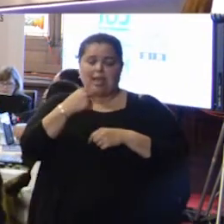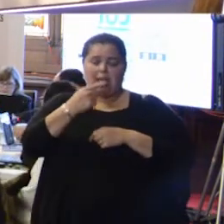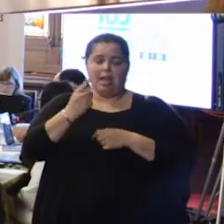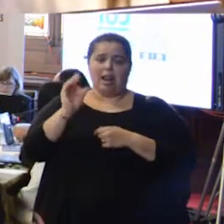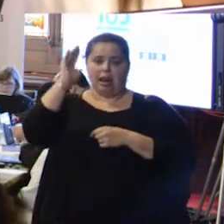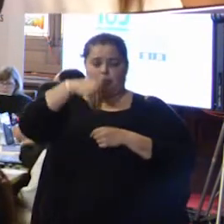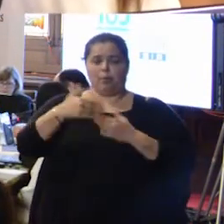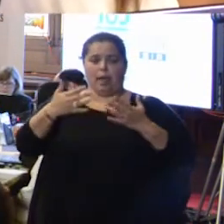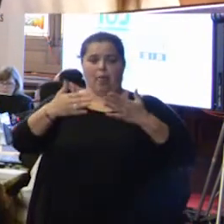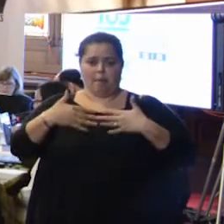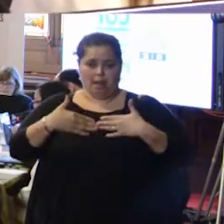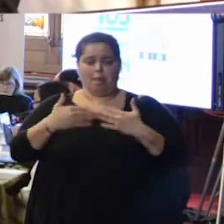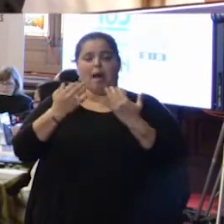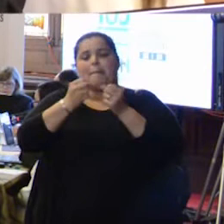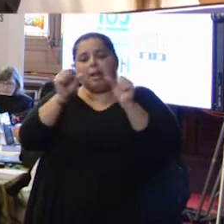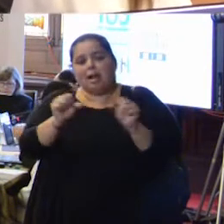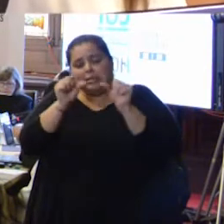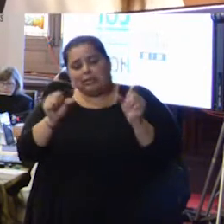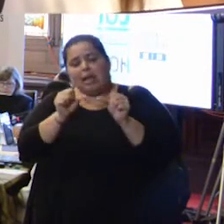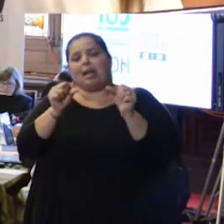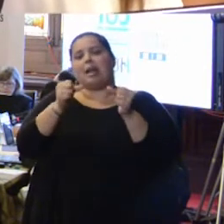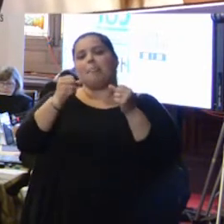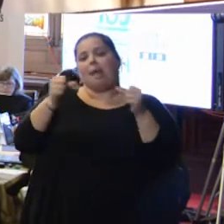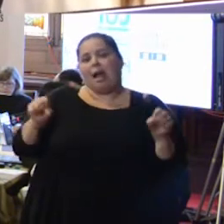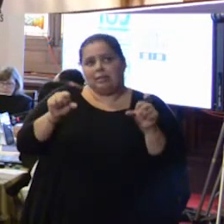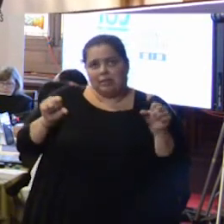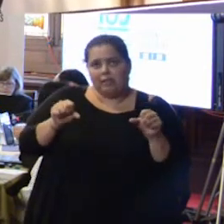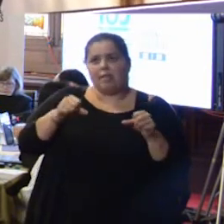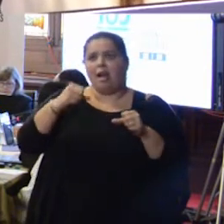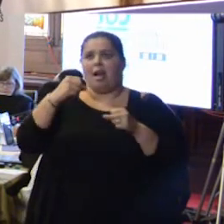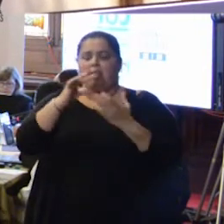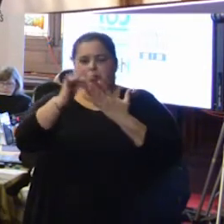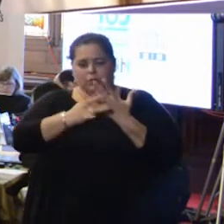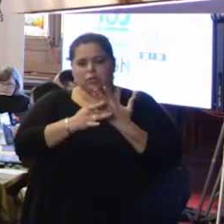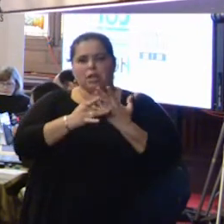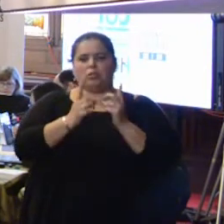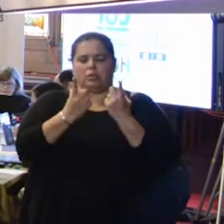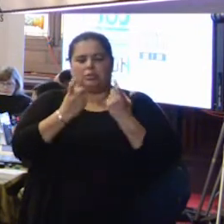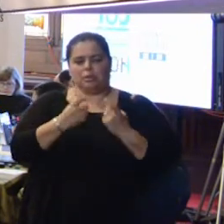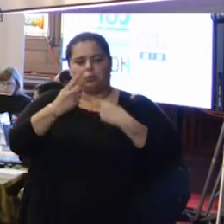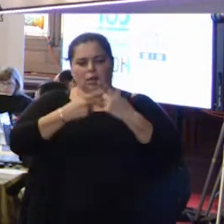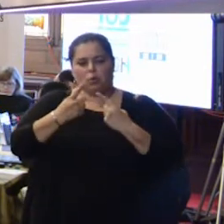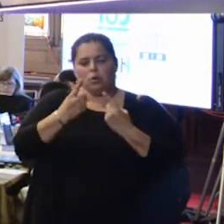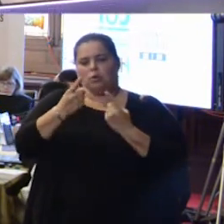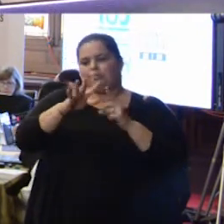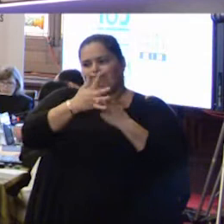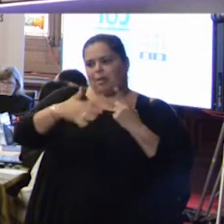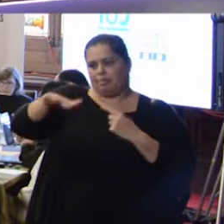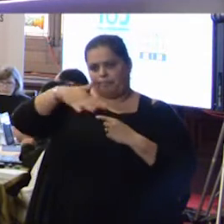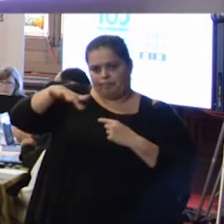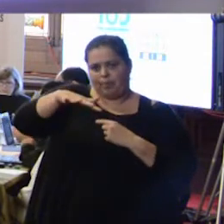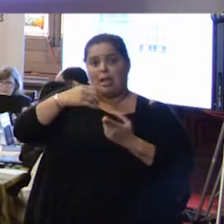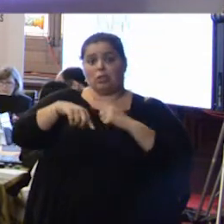Panamá para realizar las actividades, obras y proyectos se requiere algún instrumento de gestión ambiental. Entonces, en ese sentido, a